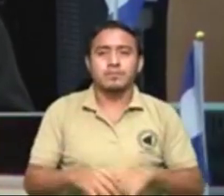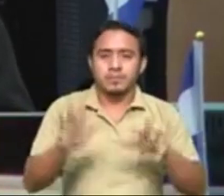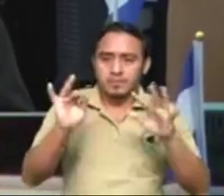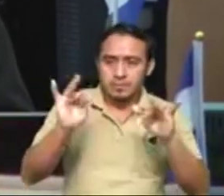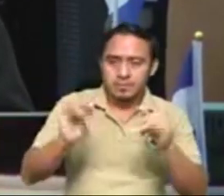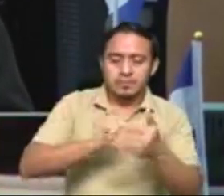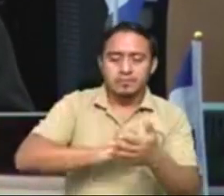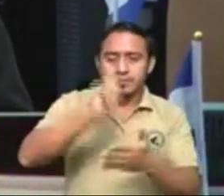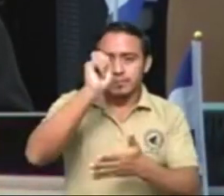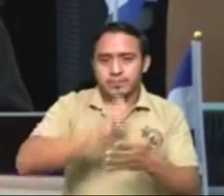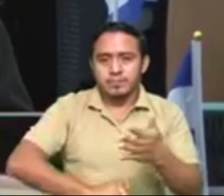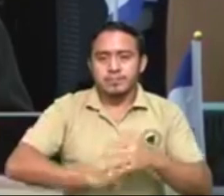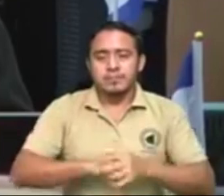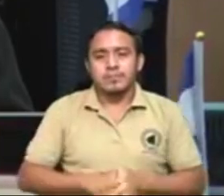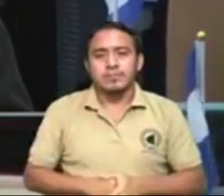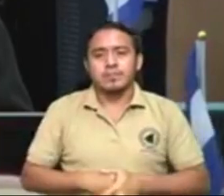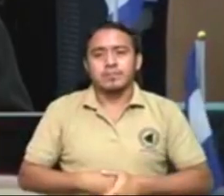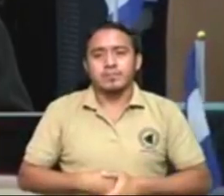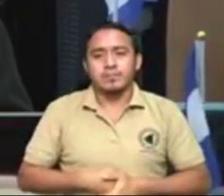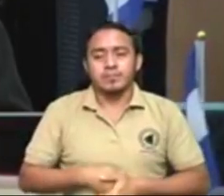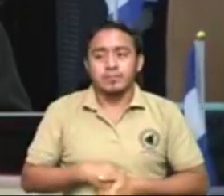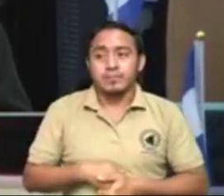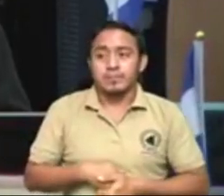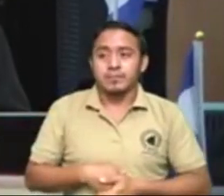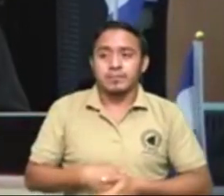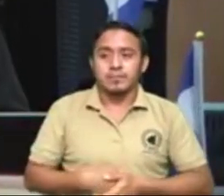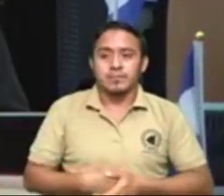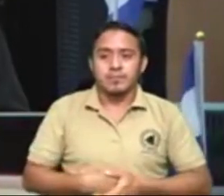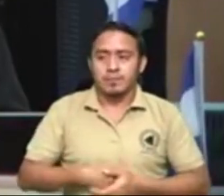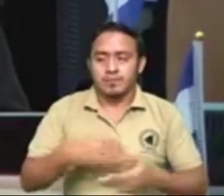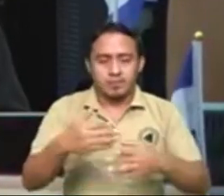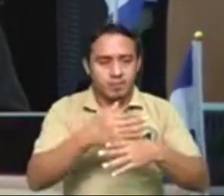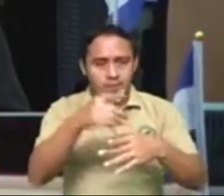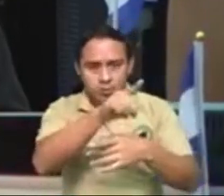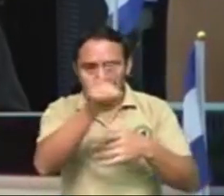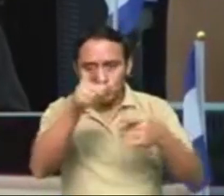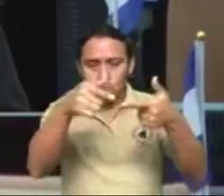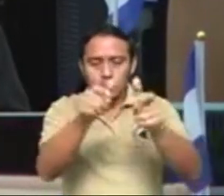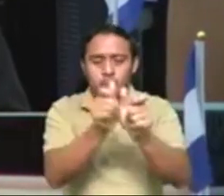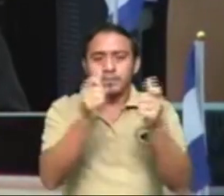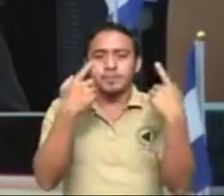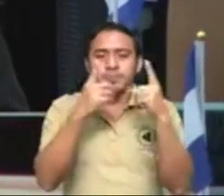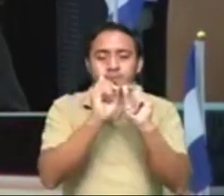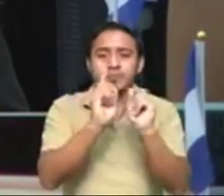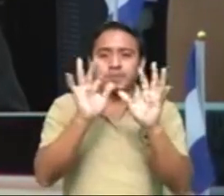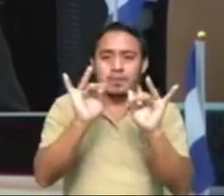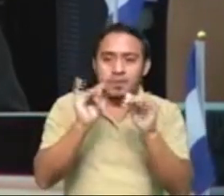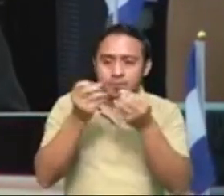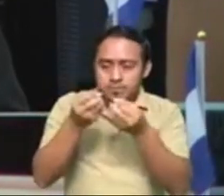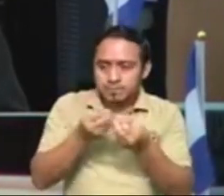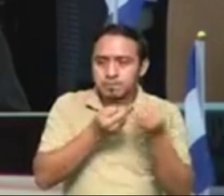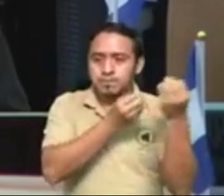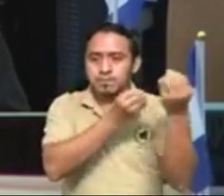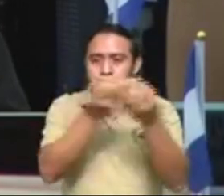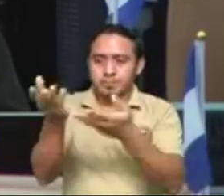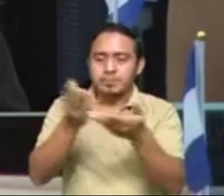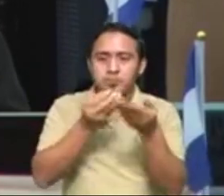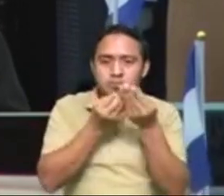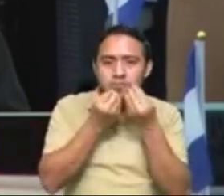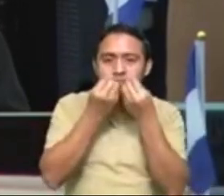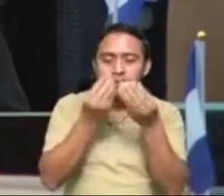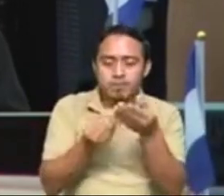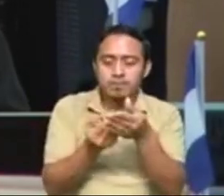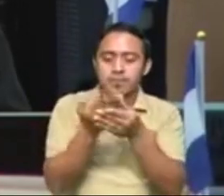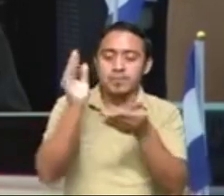aprobado, y a través de nuestra Junta Directiva ha enviado a publicar en la